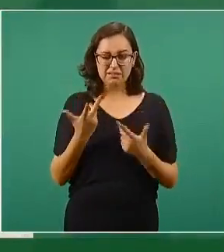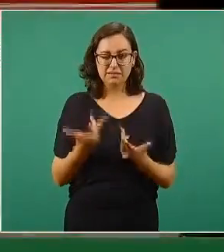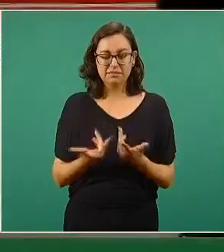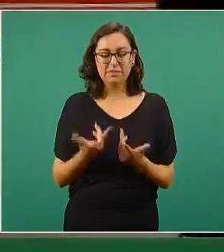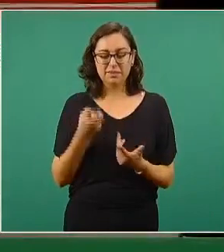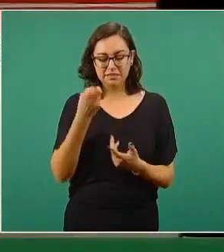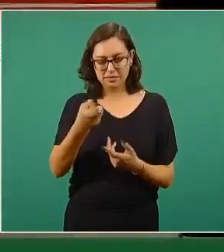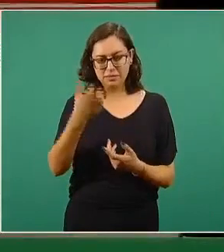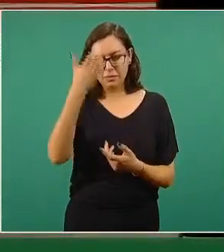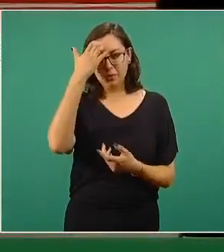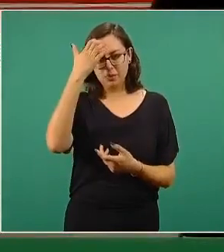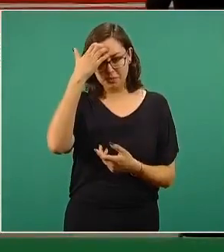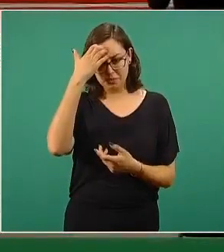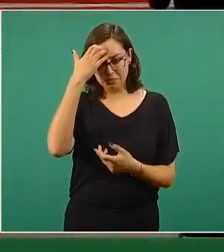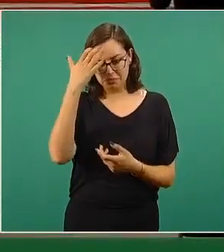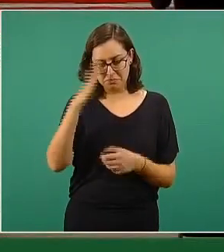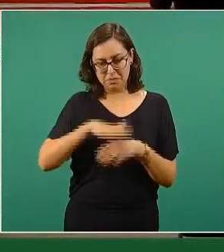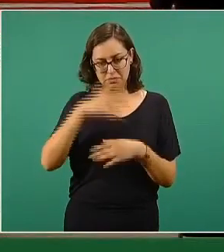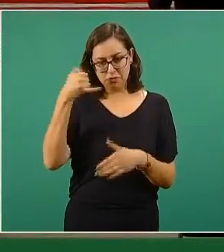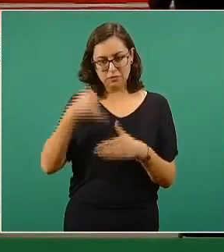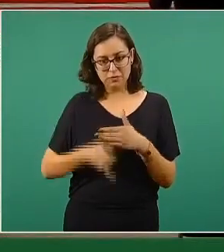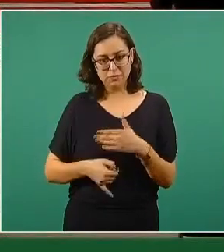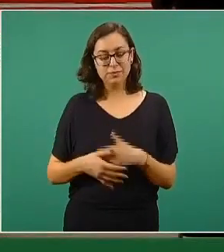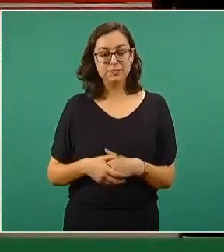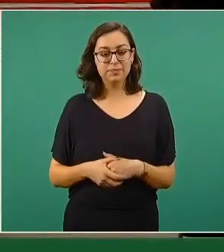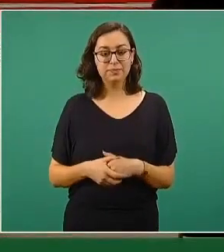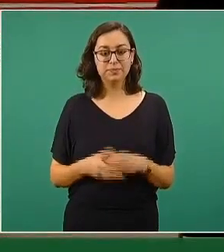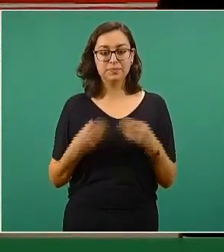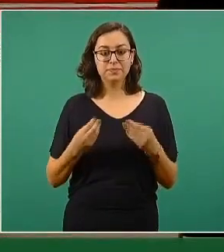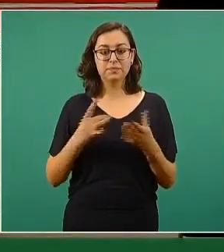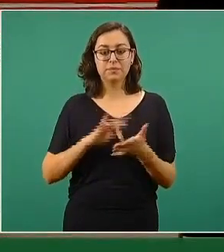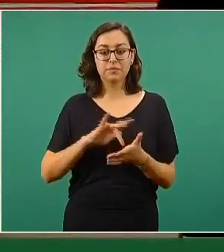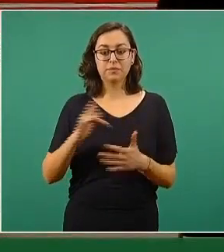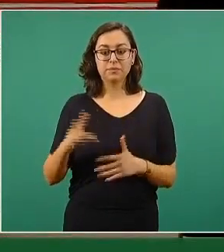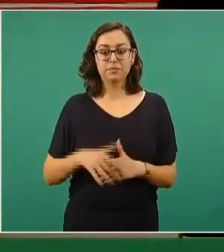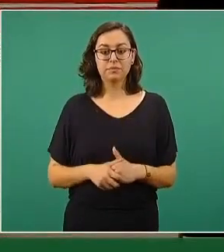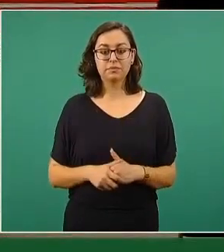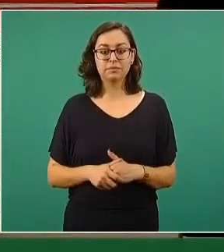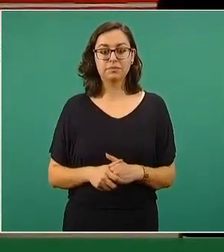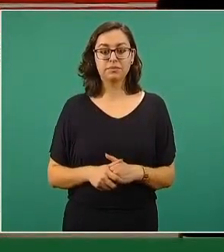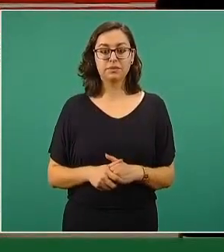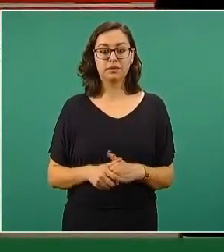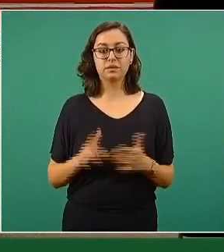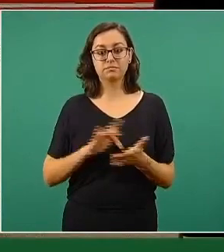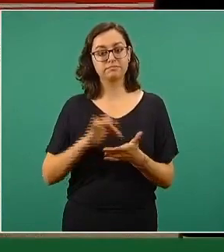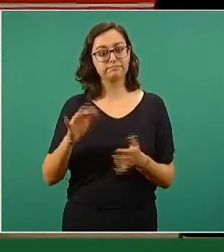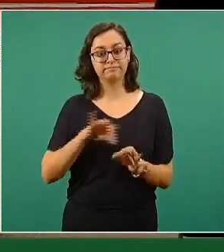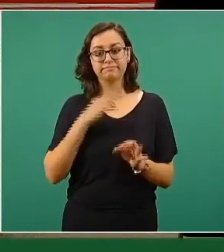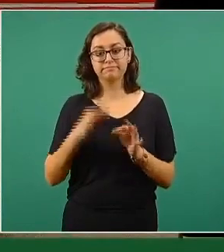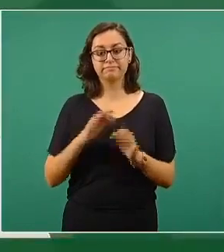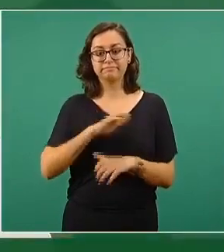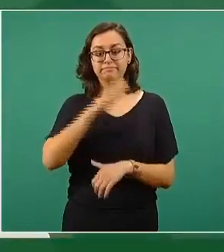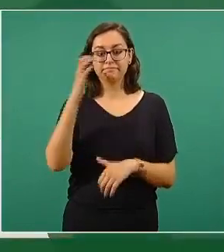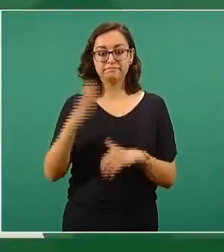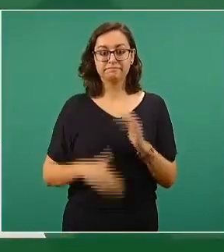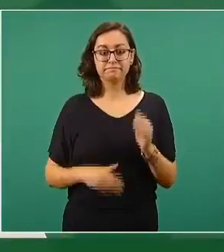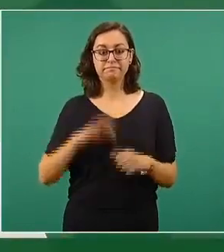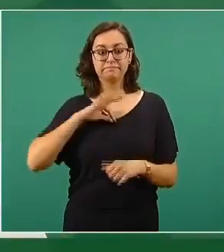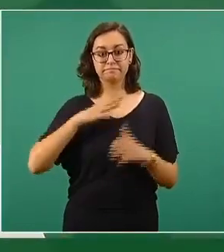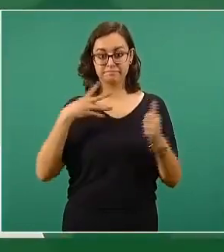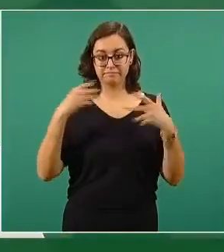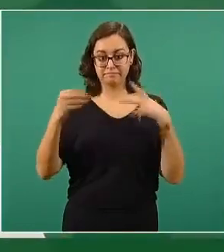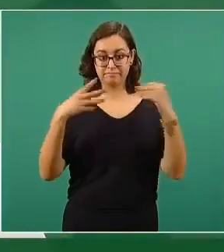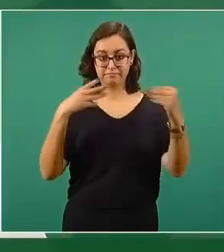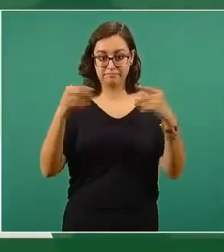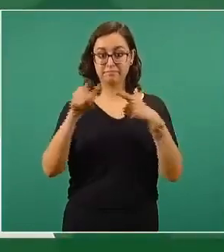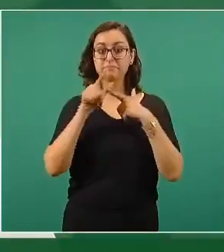gusto conocer trabajos científicos que haga cualquiera. Muchas gracias. Muchas gracias, aquí terminamos. La epidemia